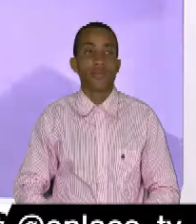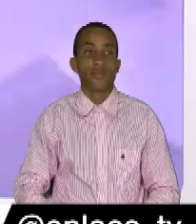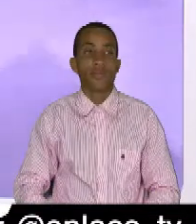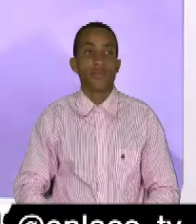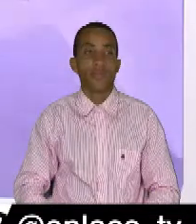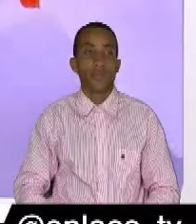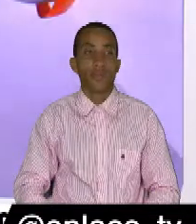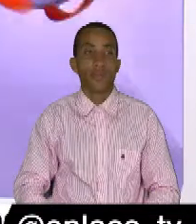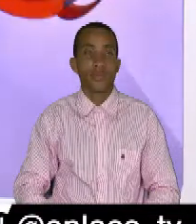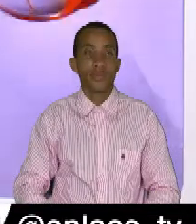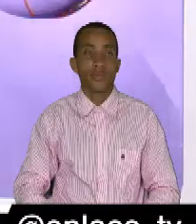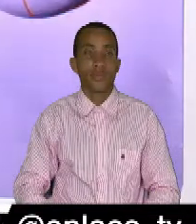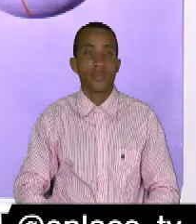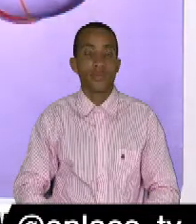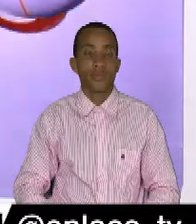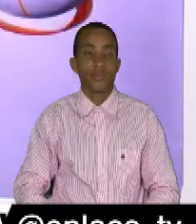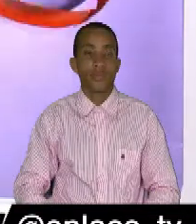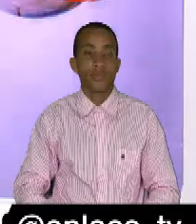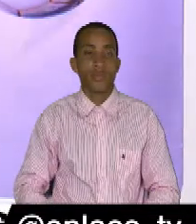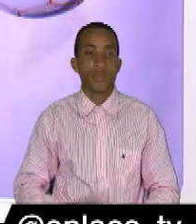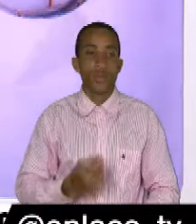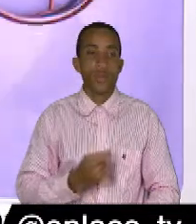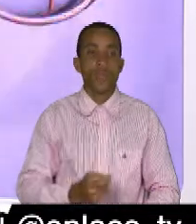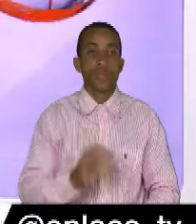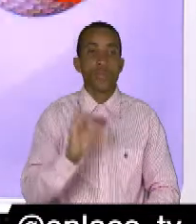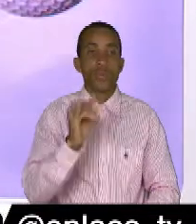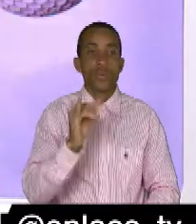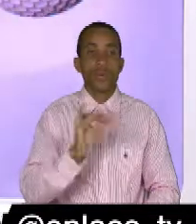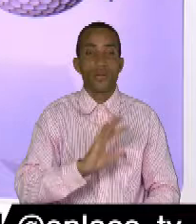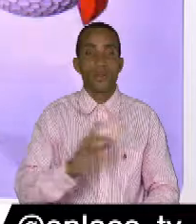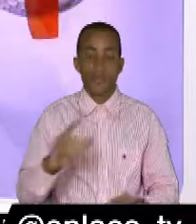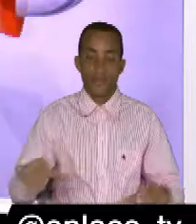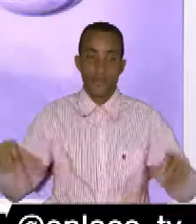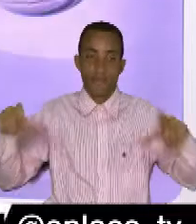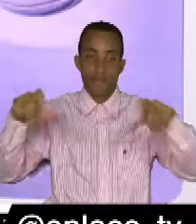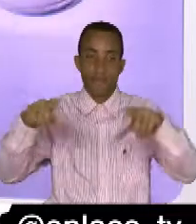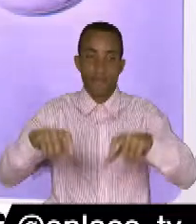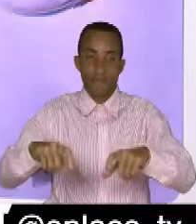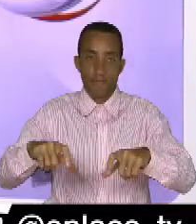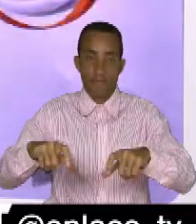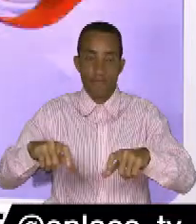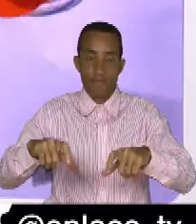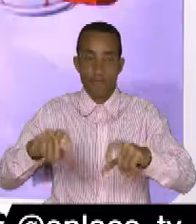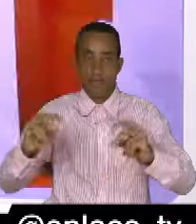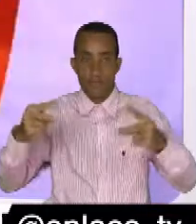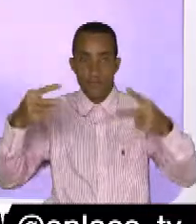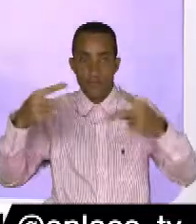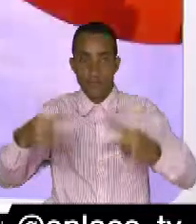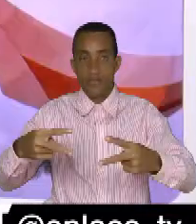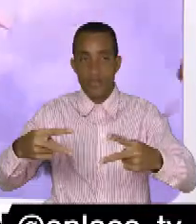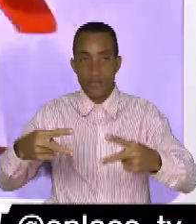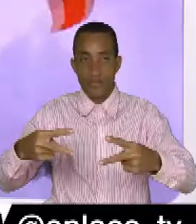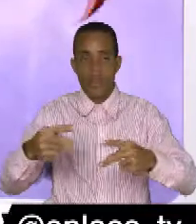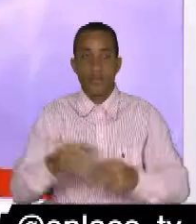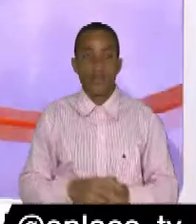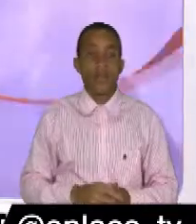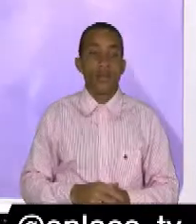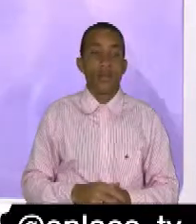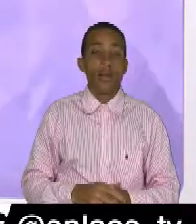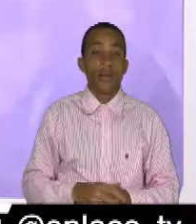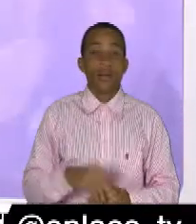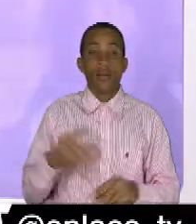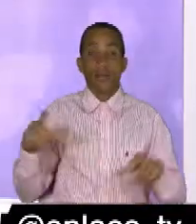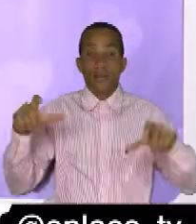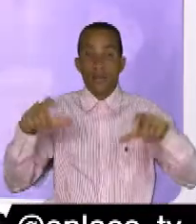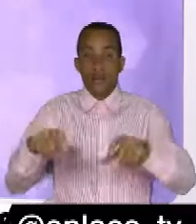Y llega a este jueves a semifinales el torneo de microfútbol descentralizado Copa Juan de Jesús León López. La polideportiva